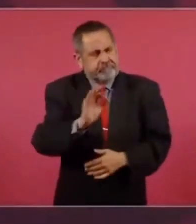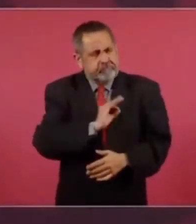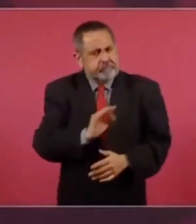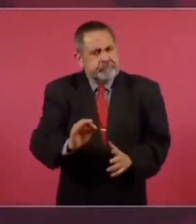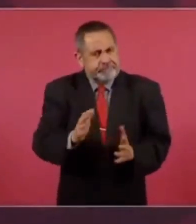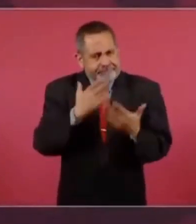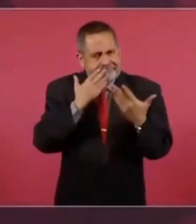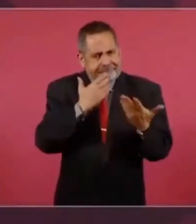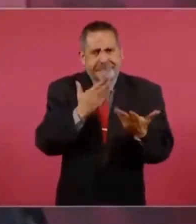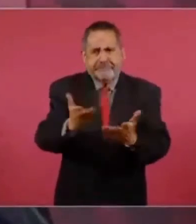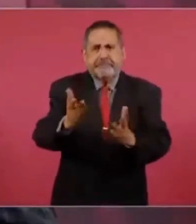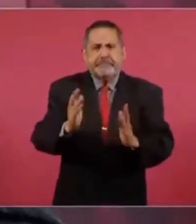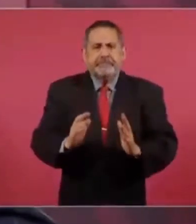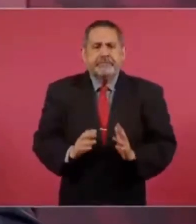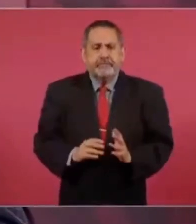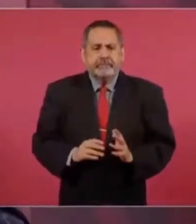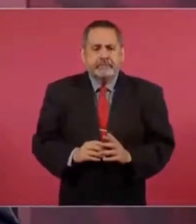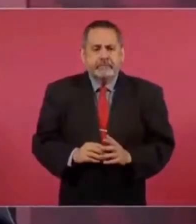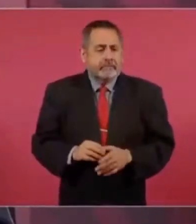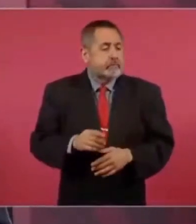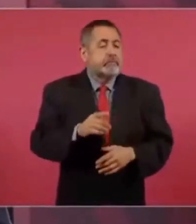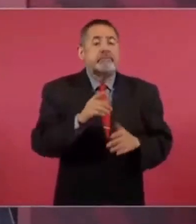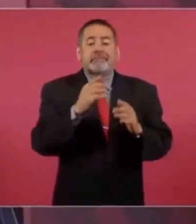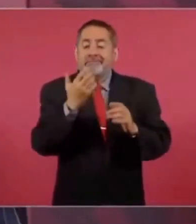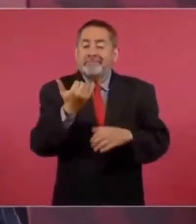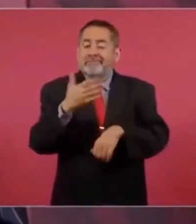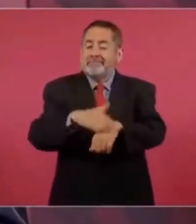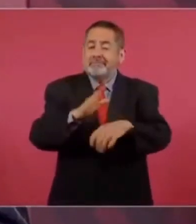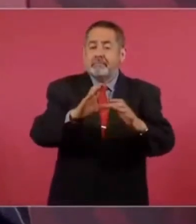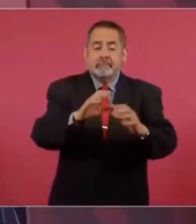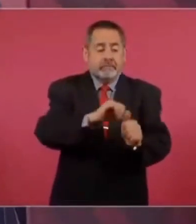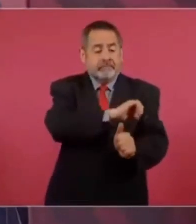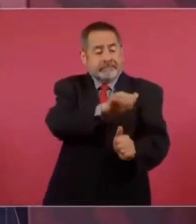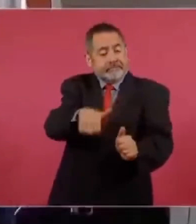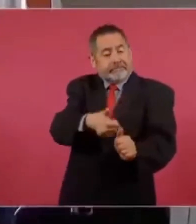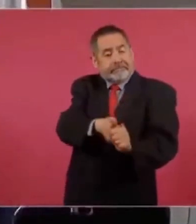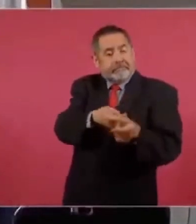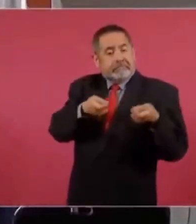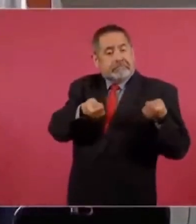y que no se dejen manipular,